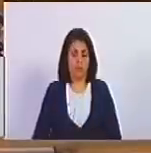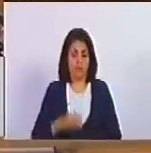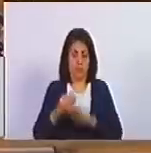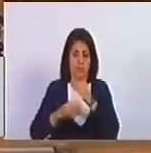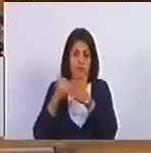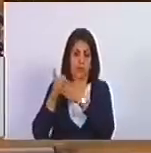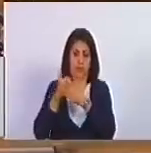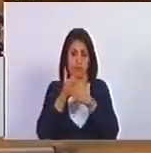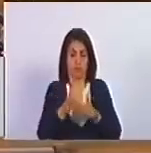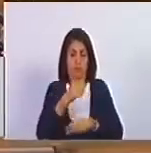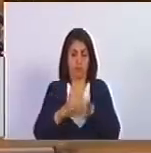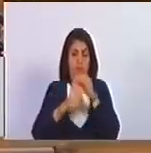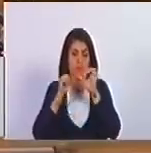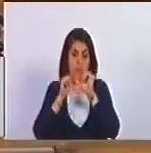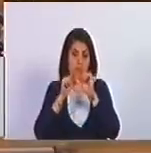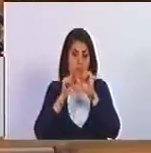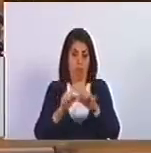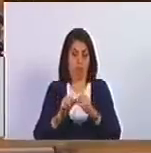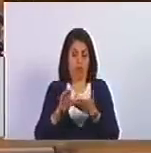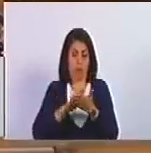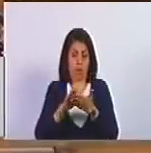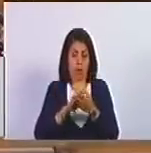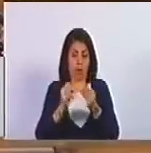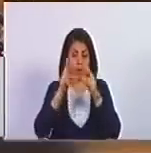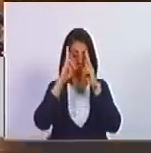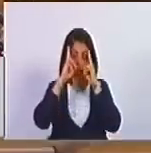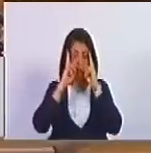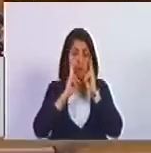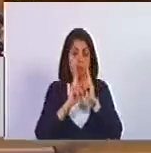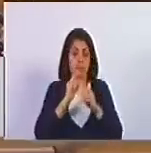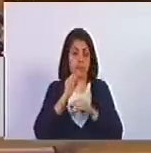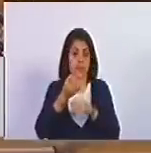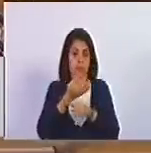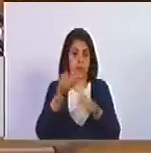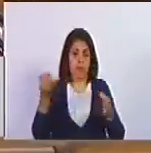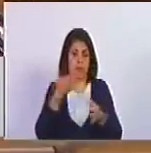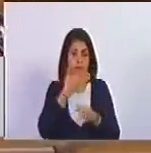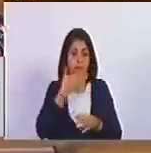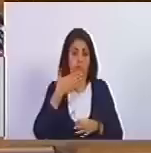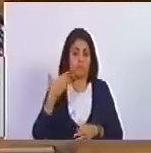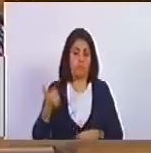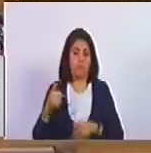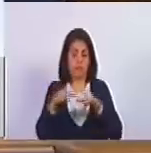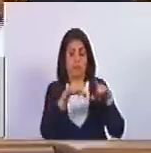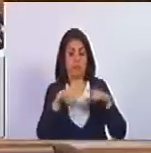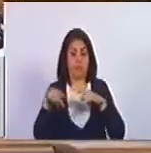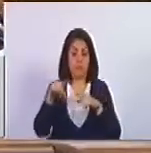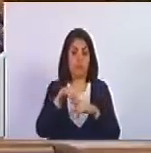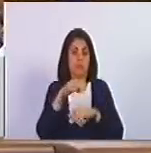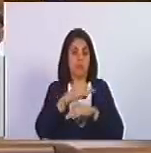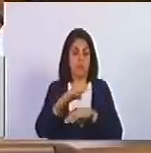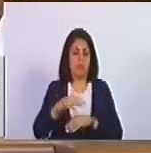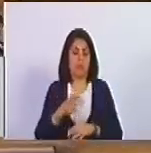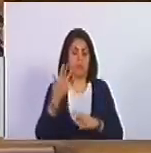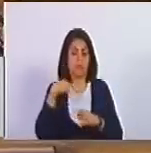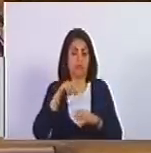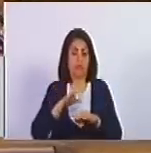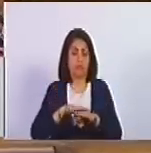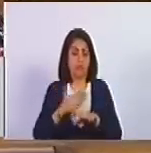Contribuyentes que realicen labores permanentes de saneamiento, mantenimiento y o mejoras en espacios del municipio.